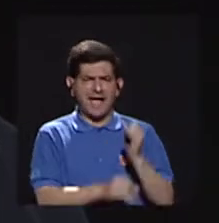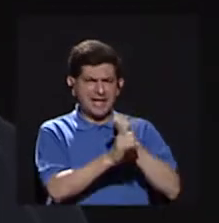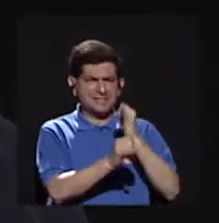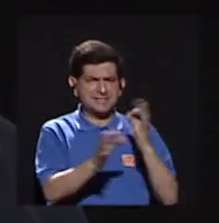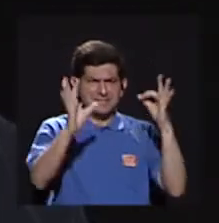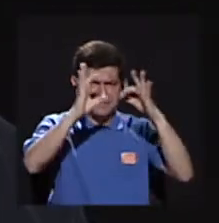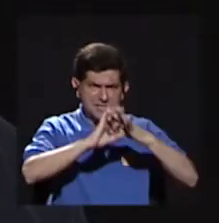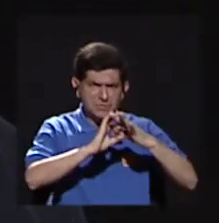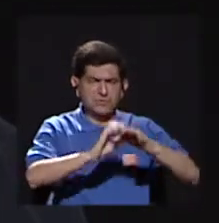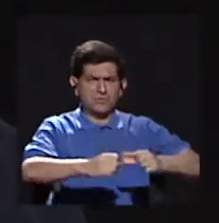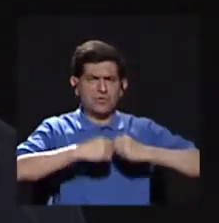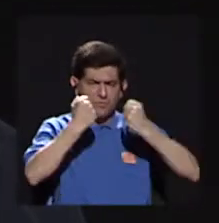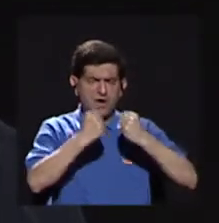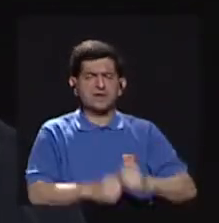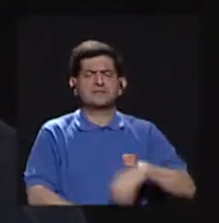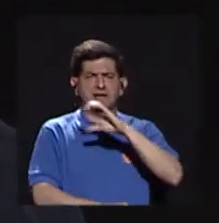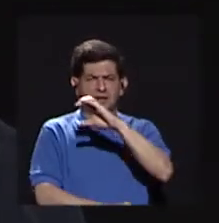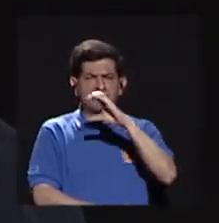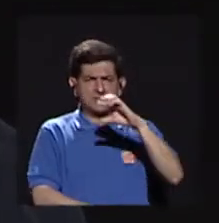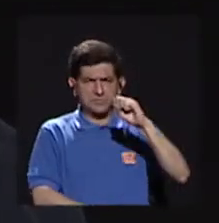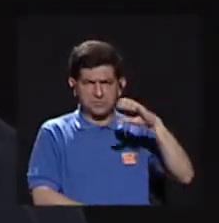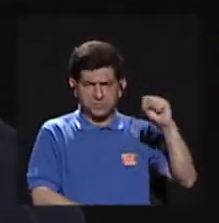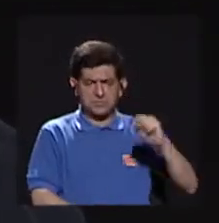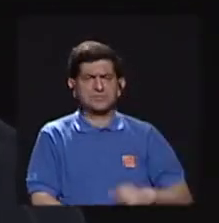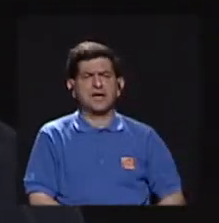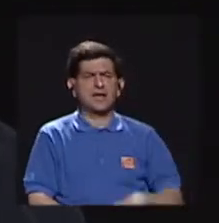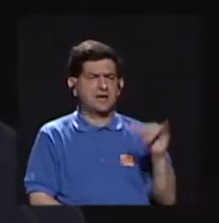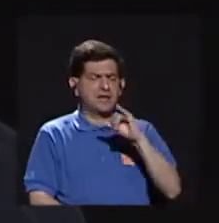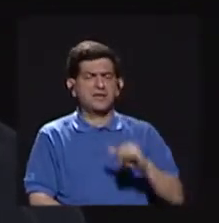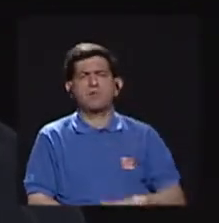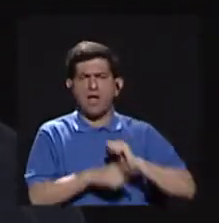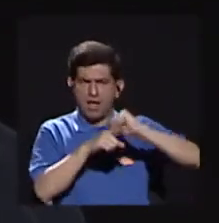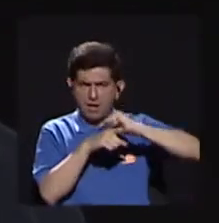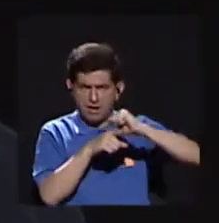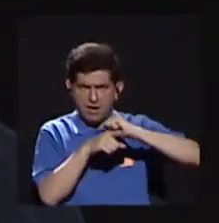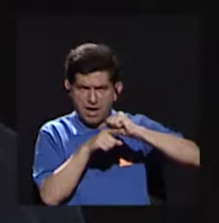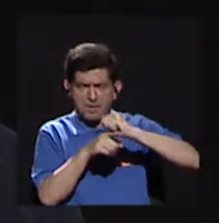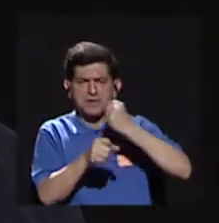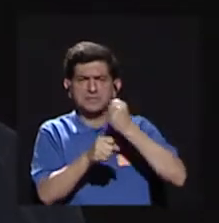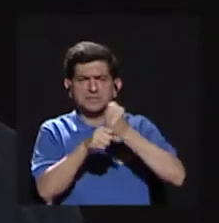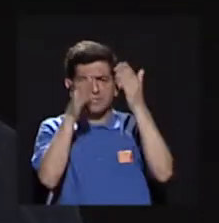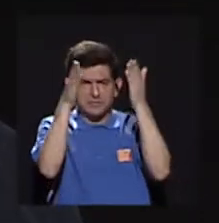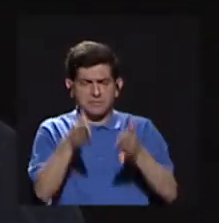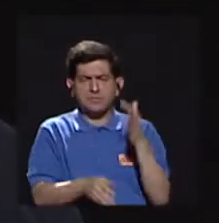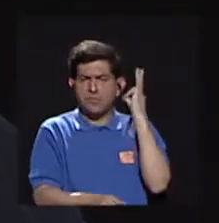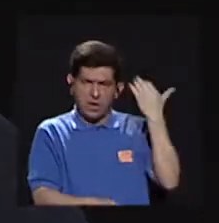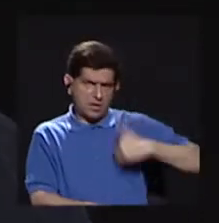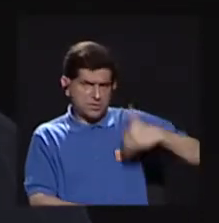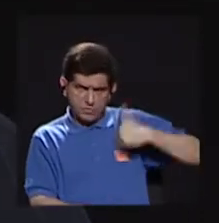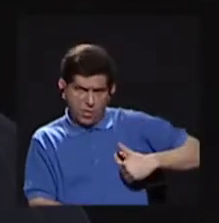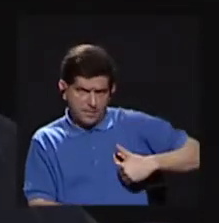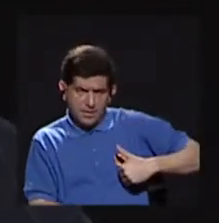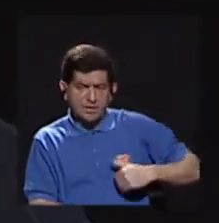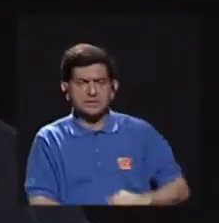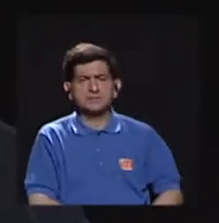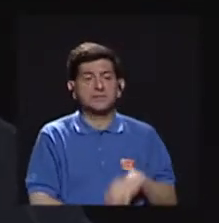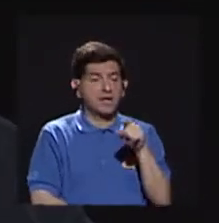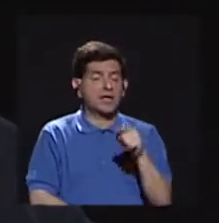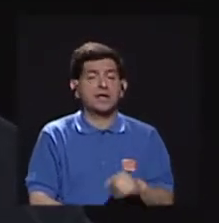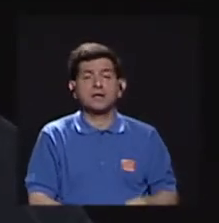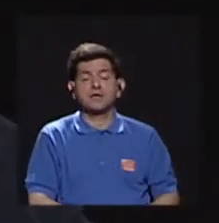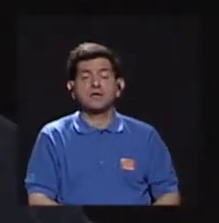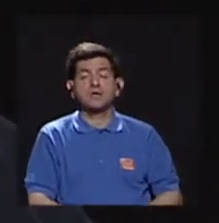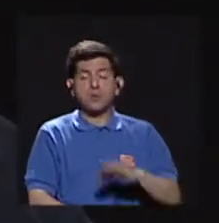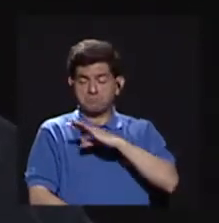fuerte en la caja del seguro social en la provisión de capacitación para nuestros trabajadoras y trabajadores produce